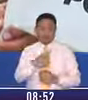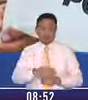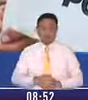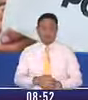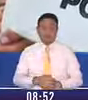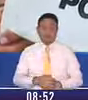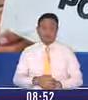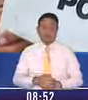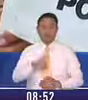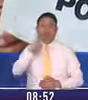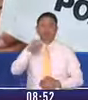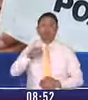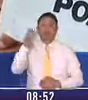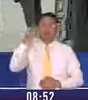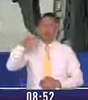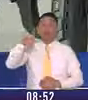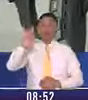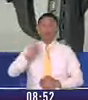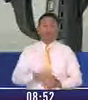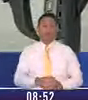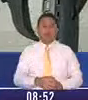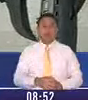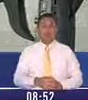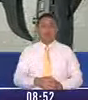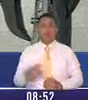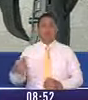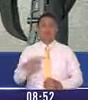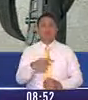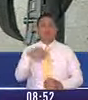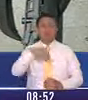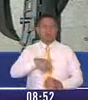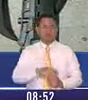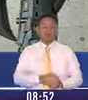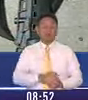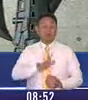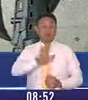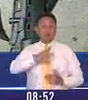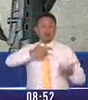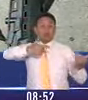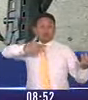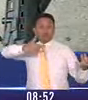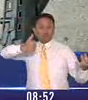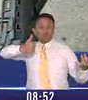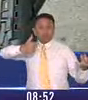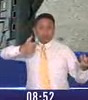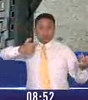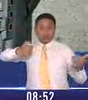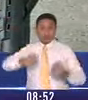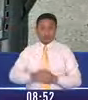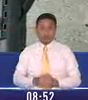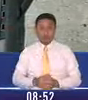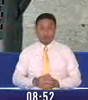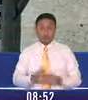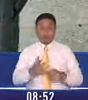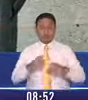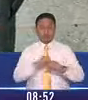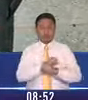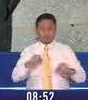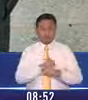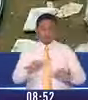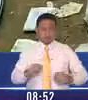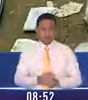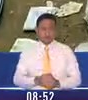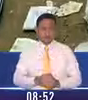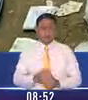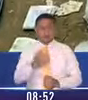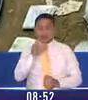El Comercio en 2018. En la base también encontraron 5 fusiles tipo M16, explosivos artesanales,